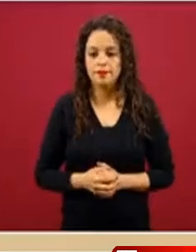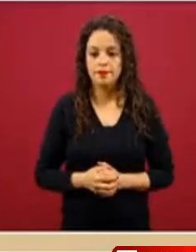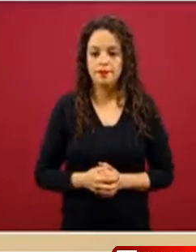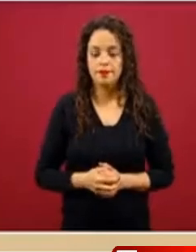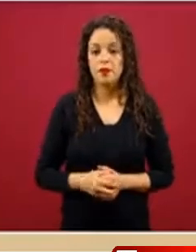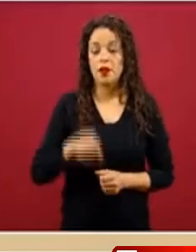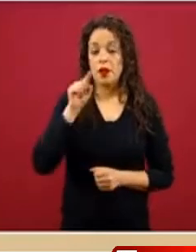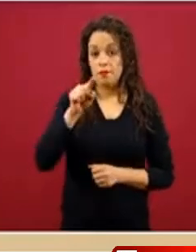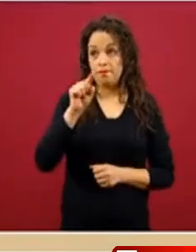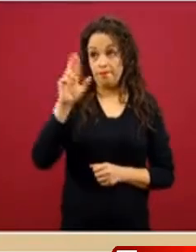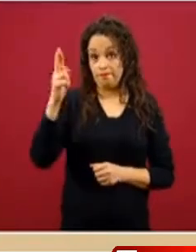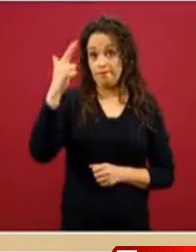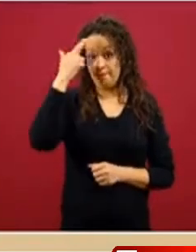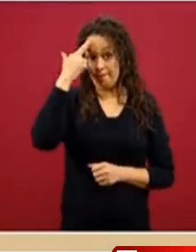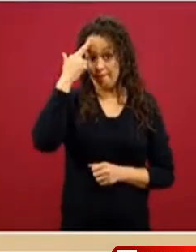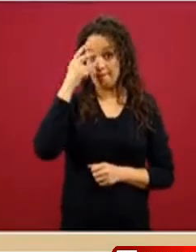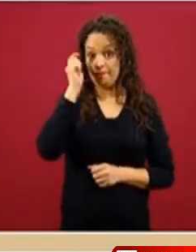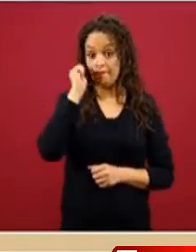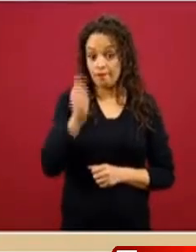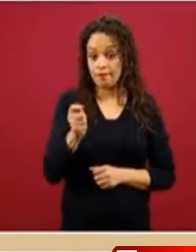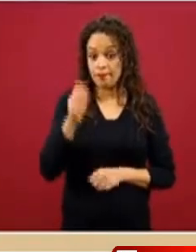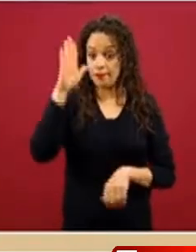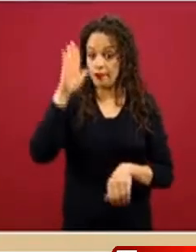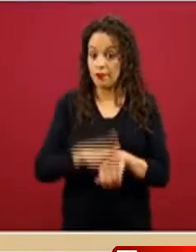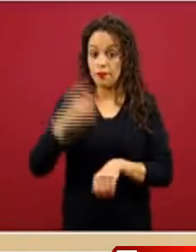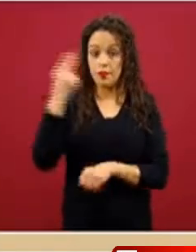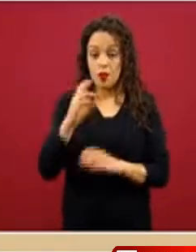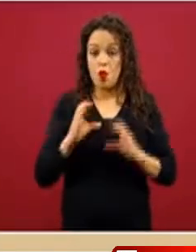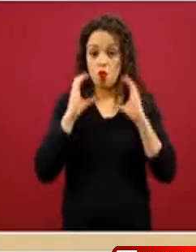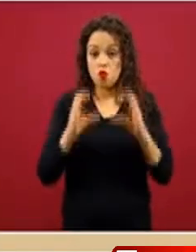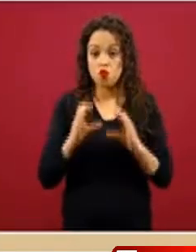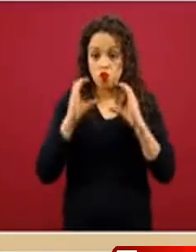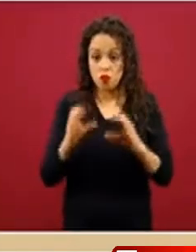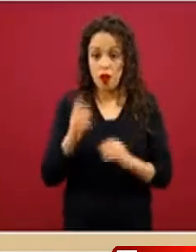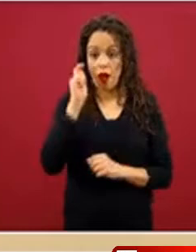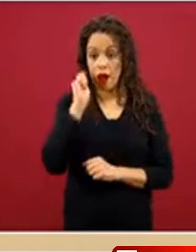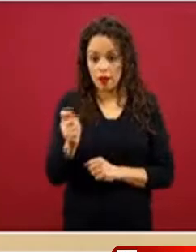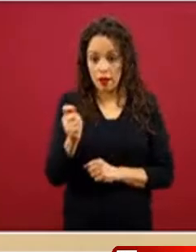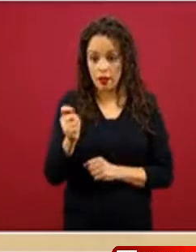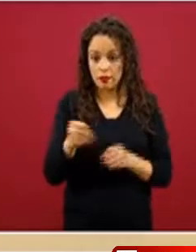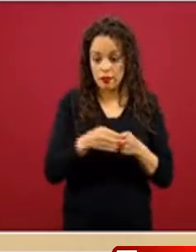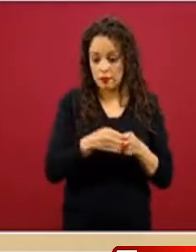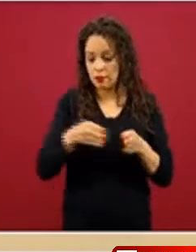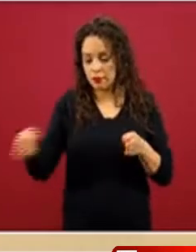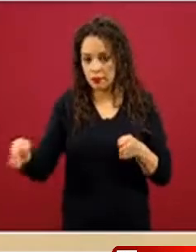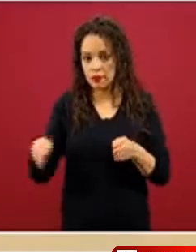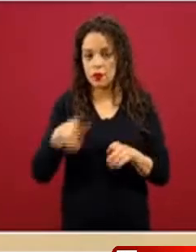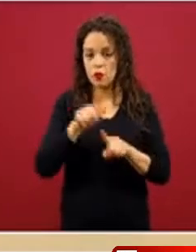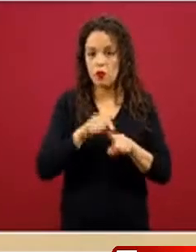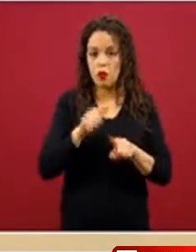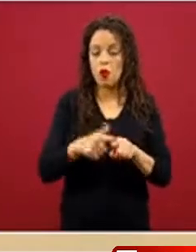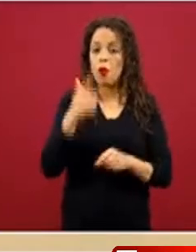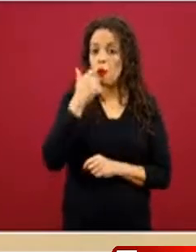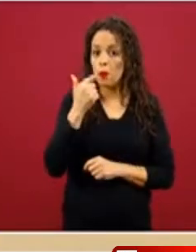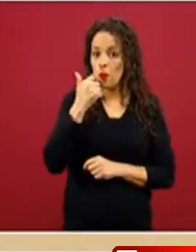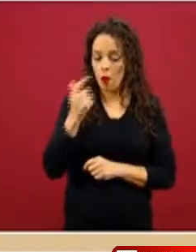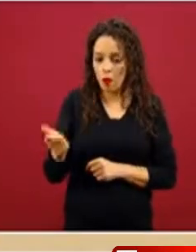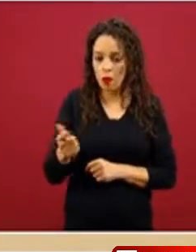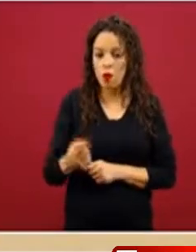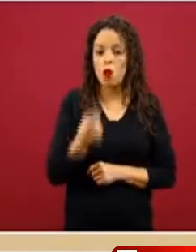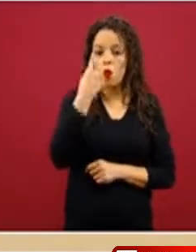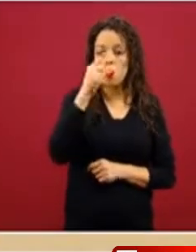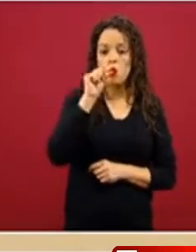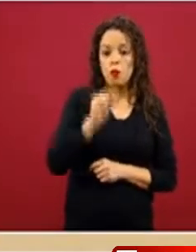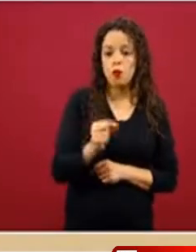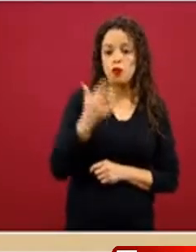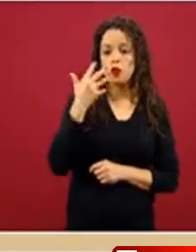Recordando que el principio de máxima precaución nos da un mayor rango para el semáforo rojo, posteriormente de